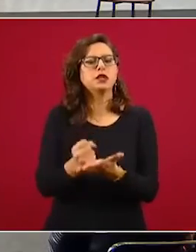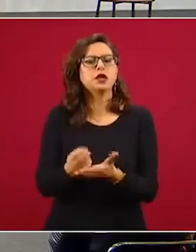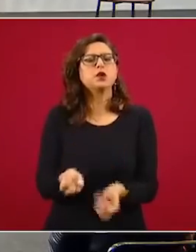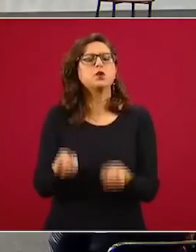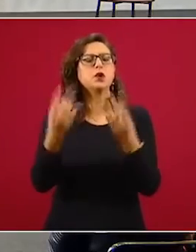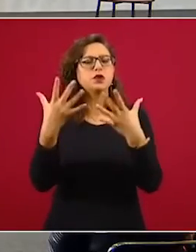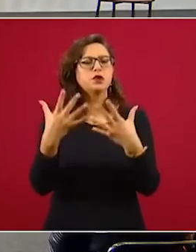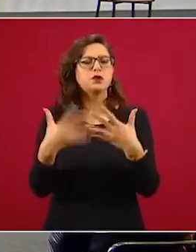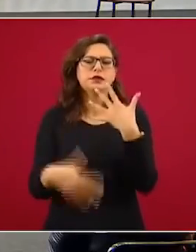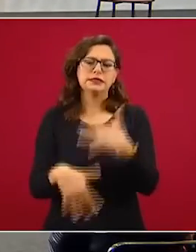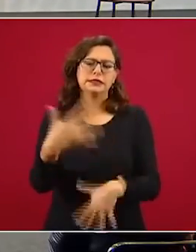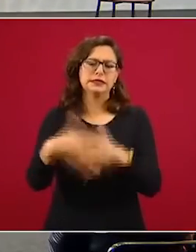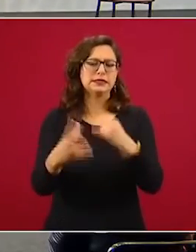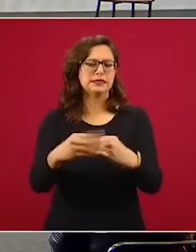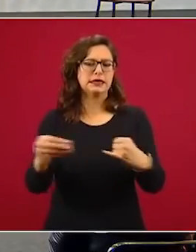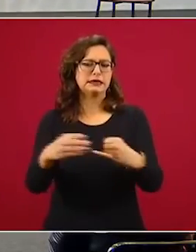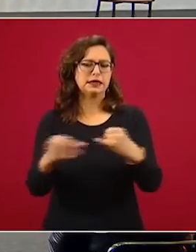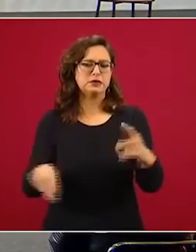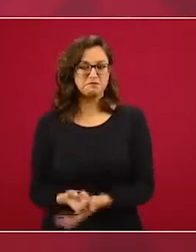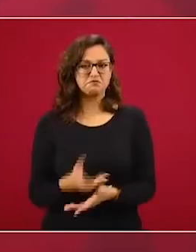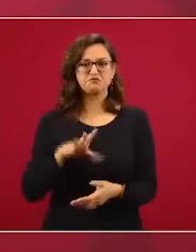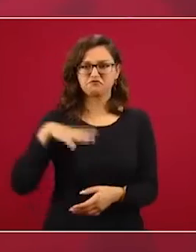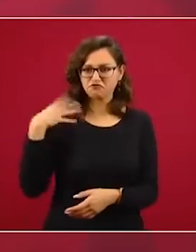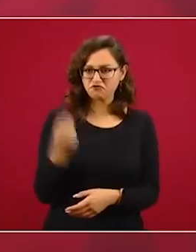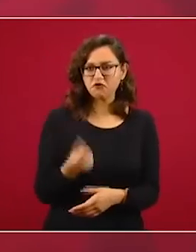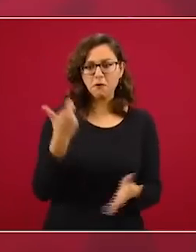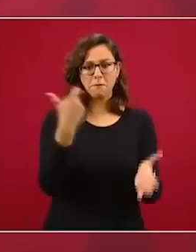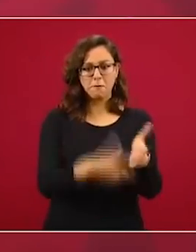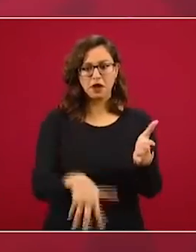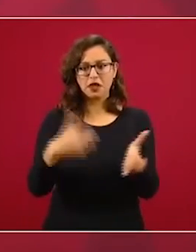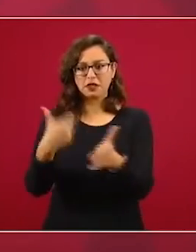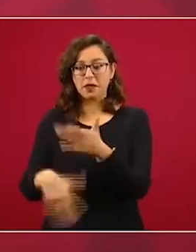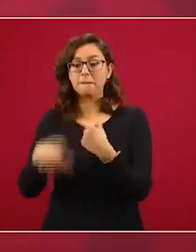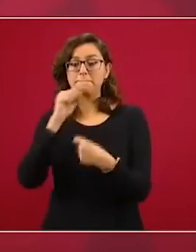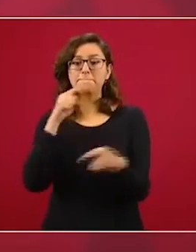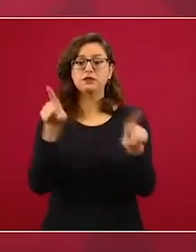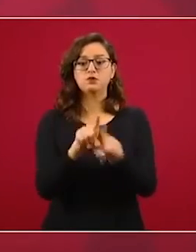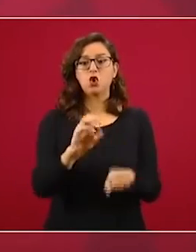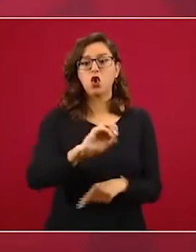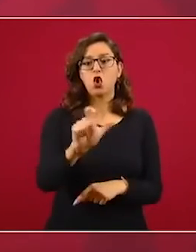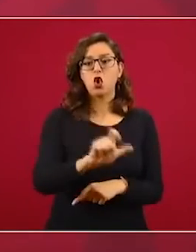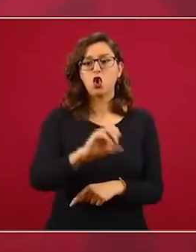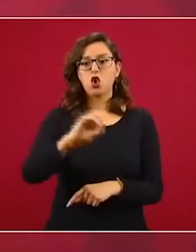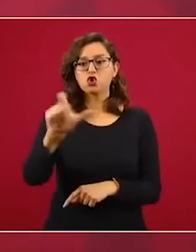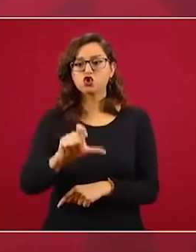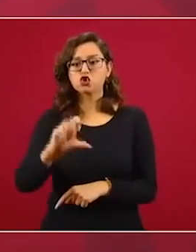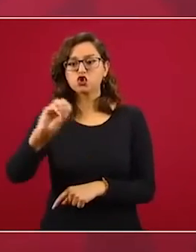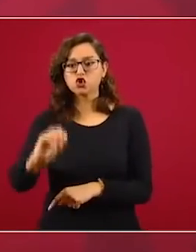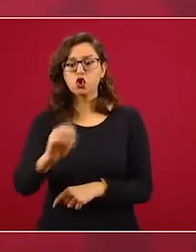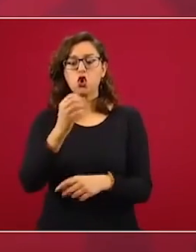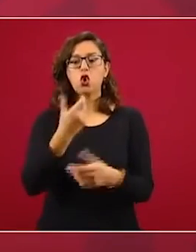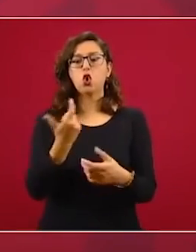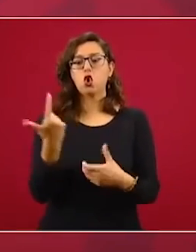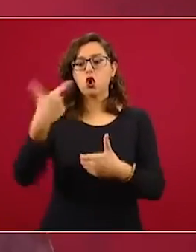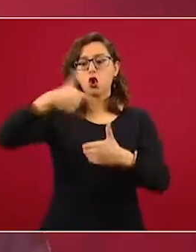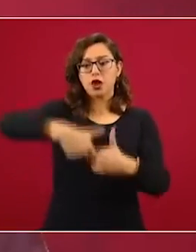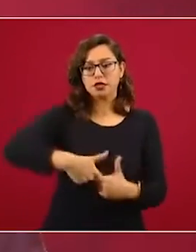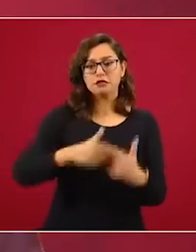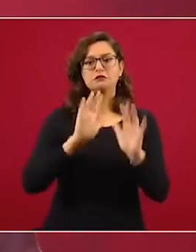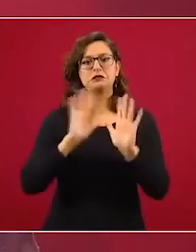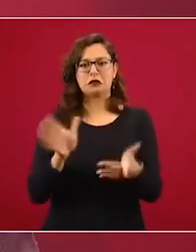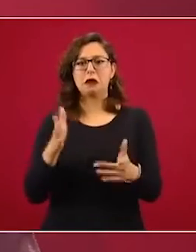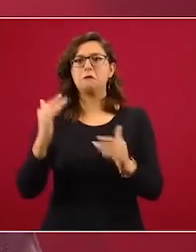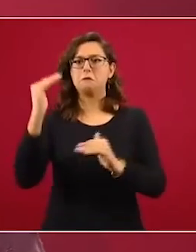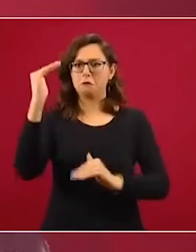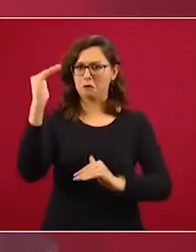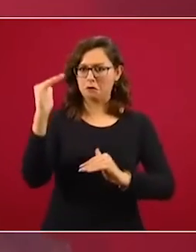o menos será el promedio en esta semana 23 pesos el promedio de la premium que también tiene un subsidio muy importante por ello aseguró